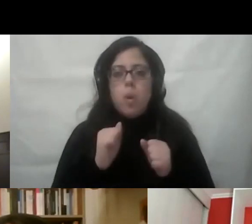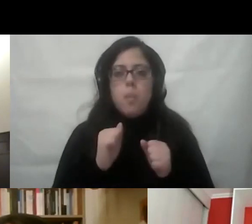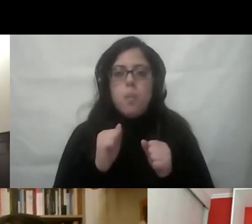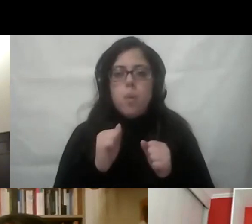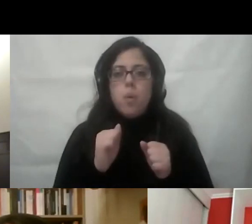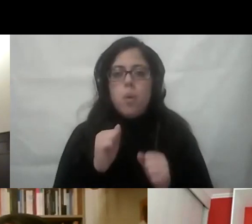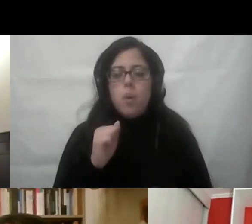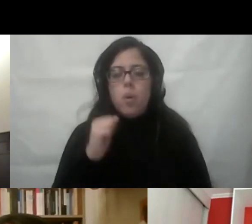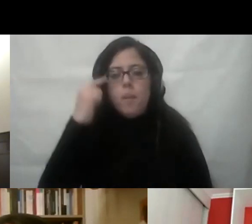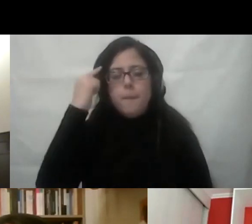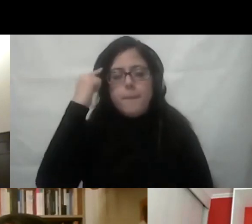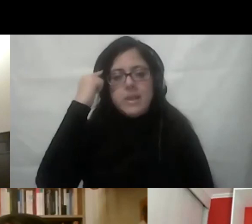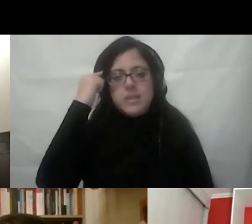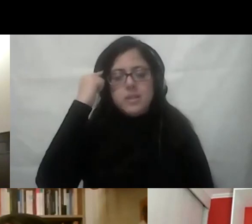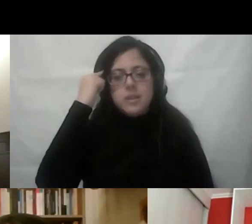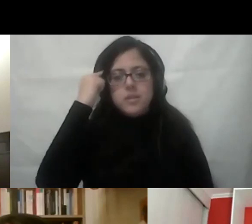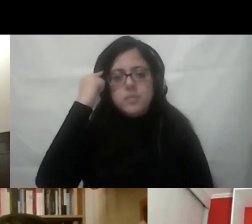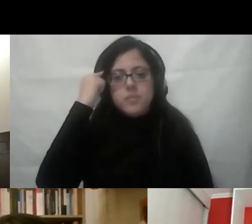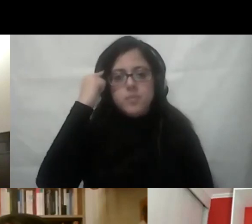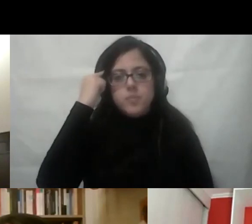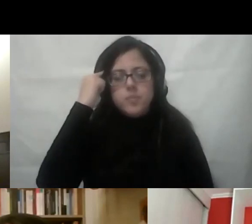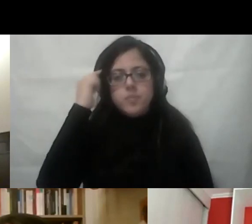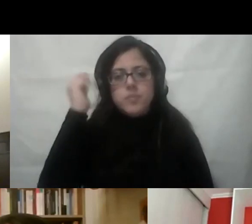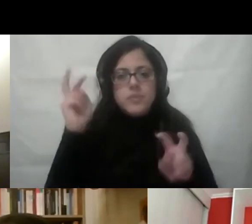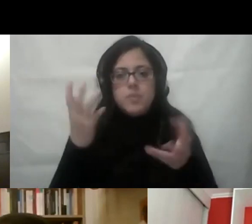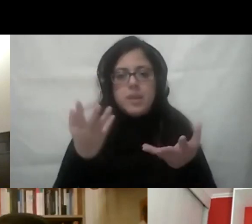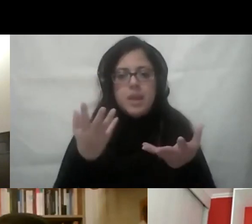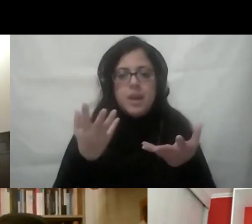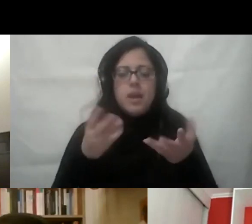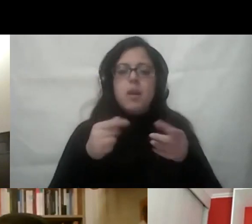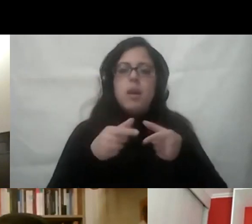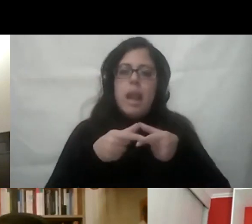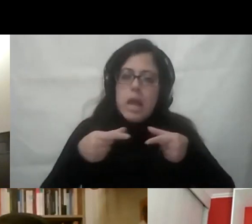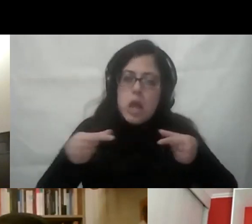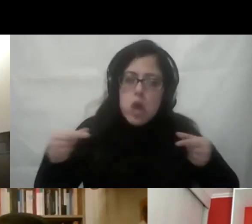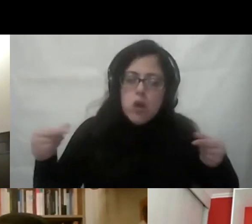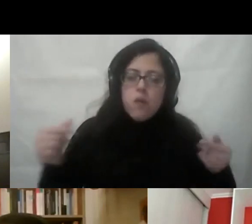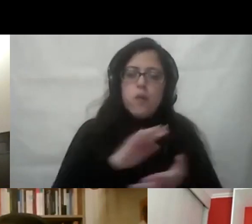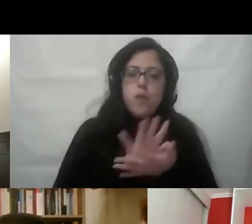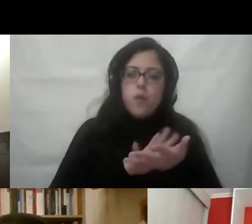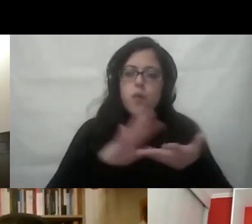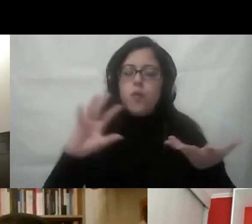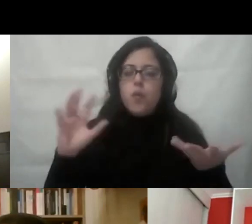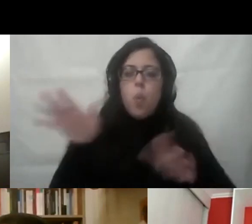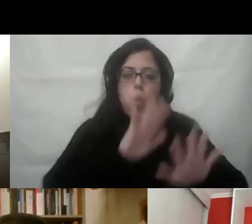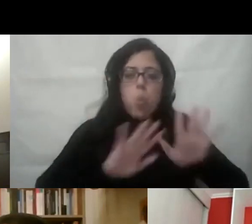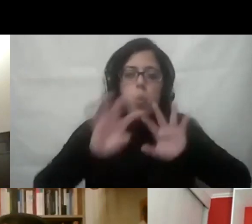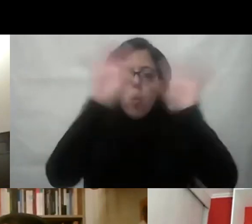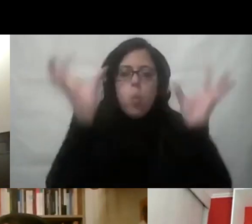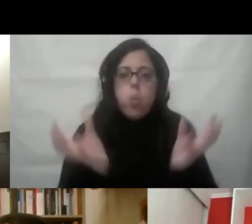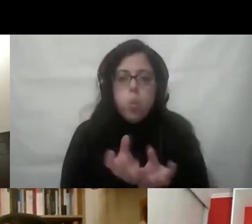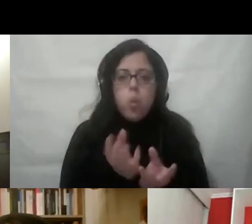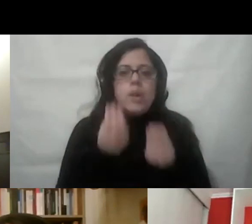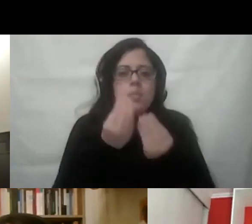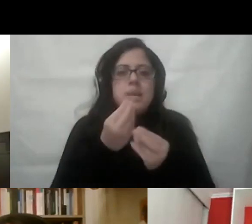esta idea de geografía, de cuidar el planeta, ¿por qué ahora el planeta está como estaba